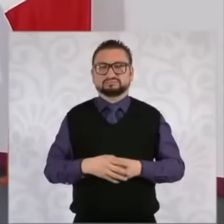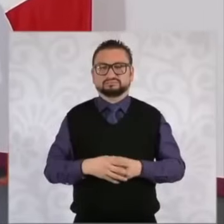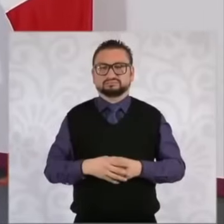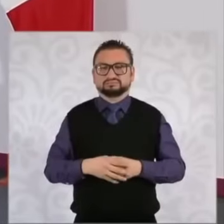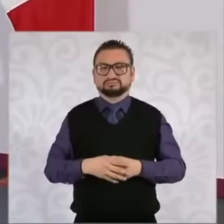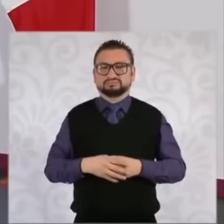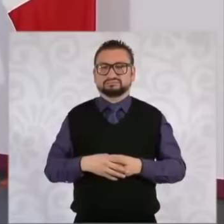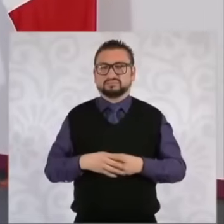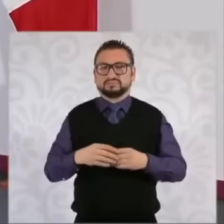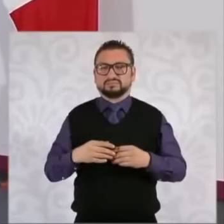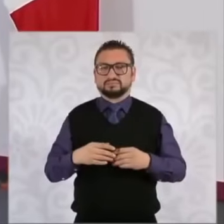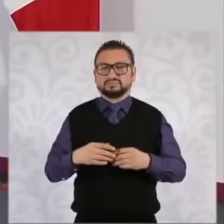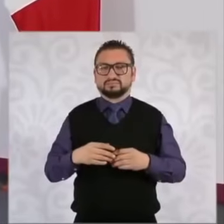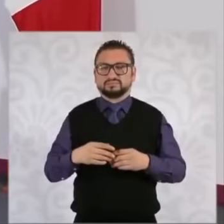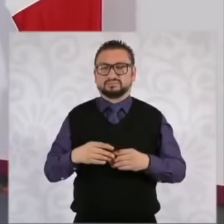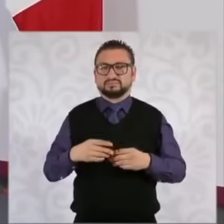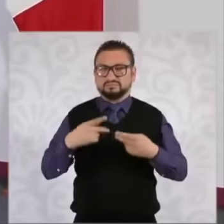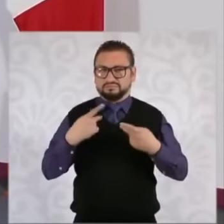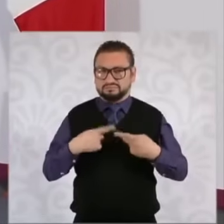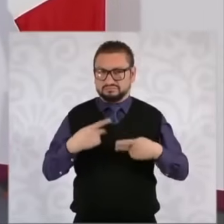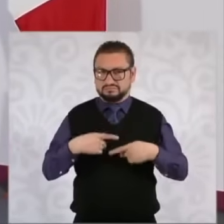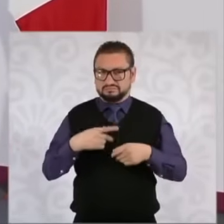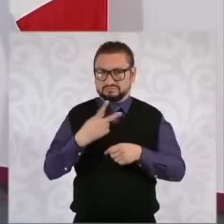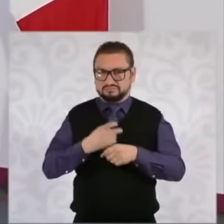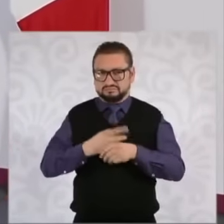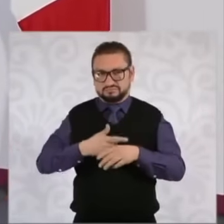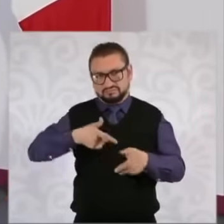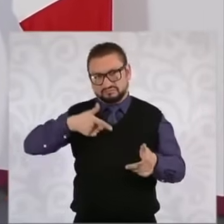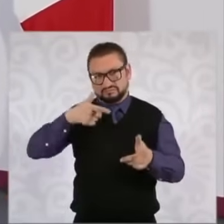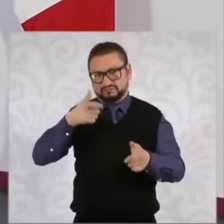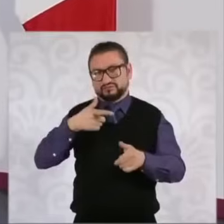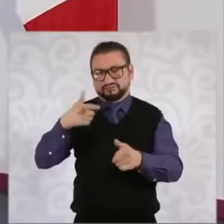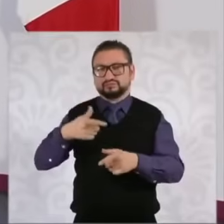con esconder al segundo tirador del asesinato de Colosio,